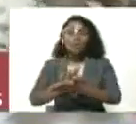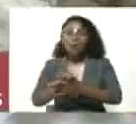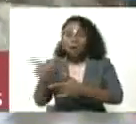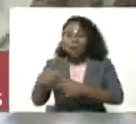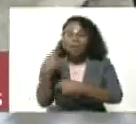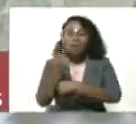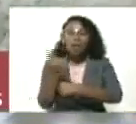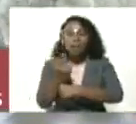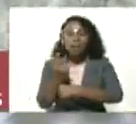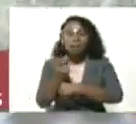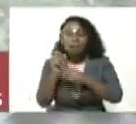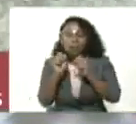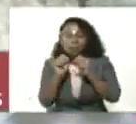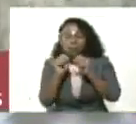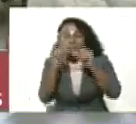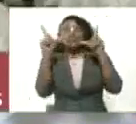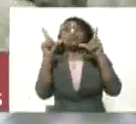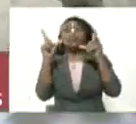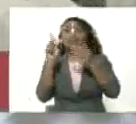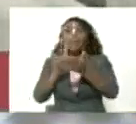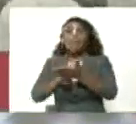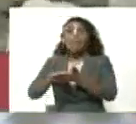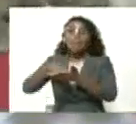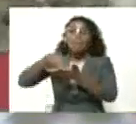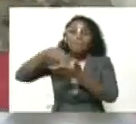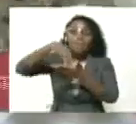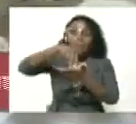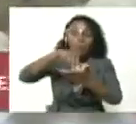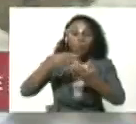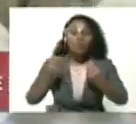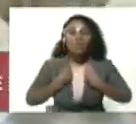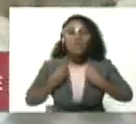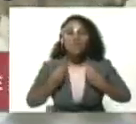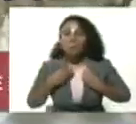muerto despertó como Lázaro, estaba vivo,